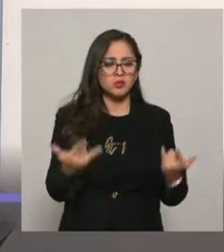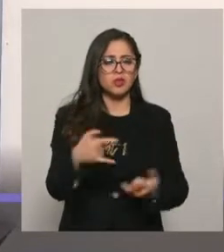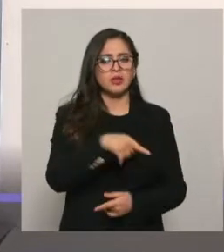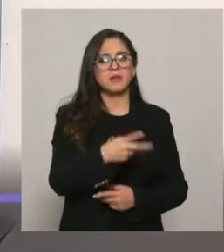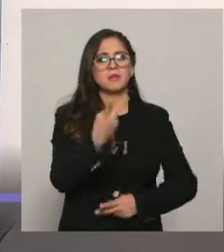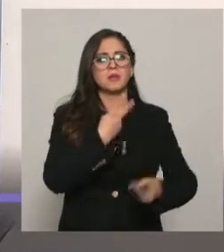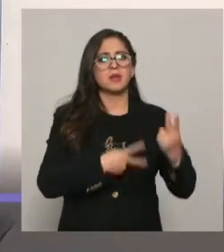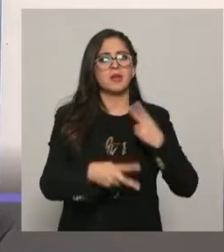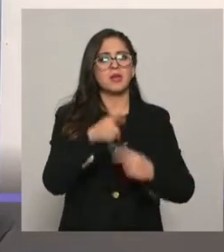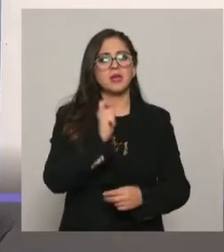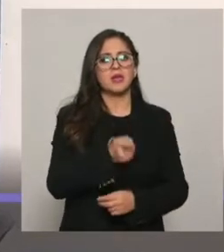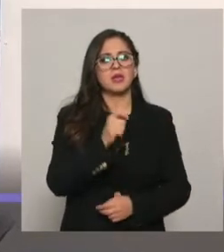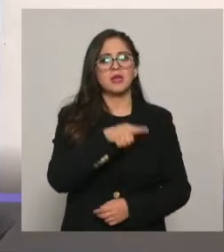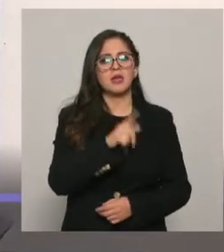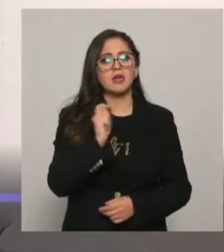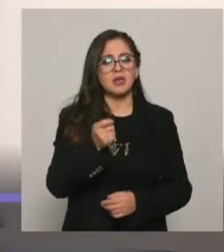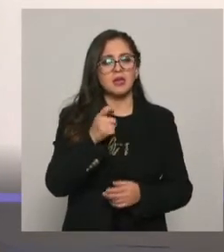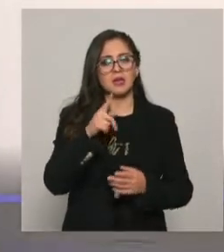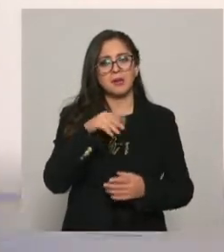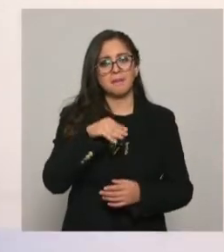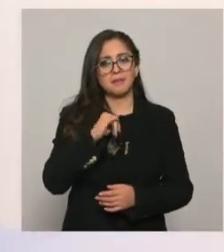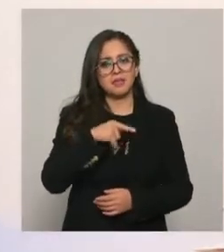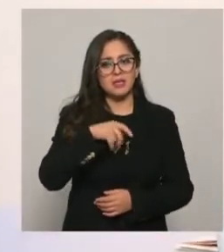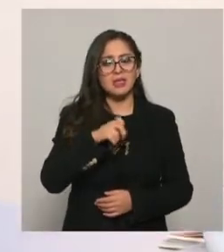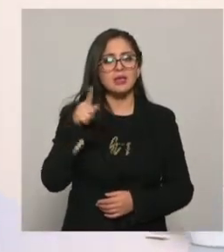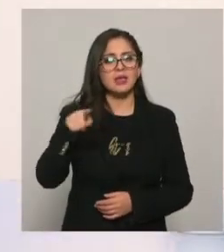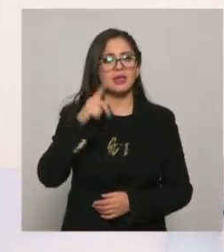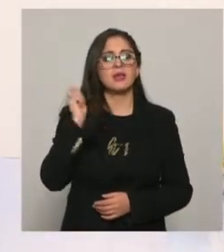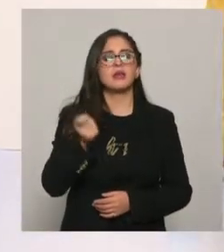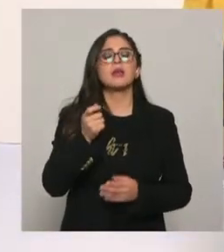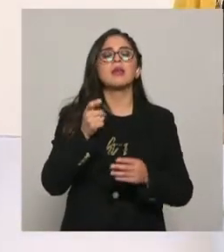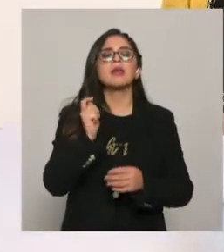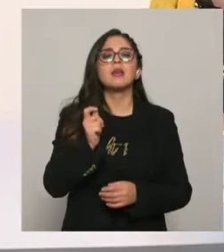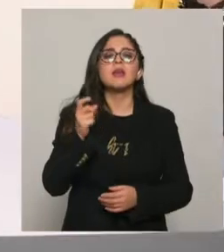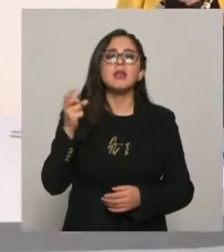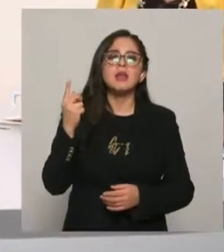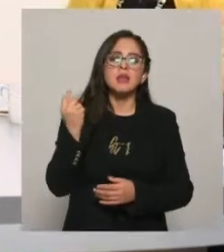cronista de Mixquic, de Tláhuac. ¿Qué nos puedes decir? Bueno,